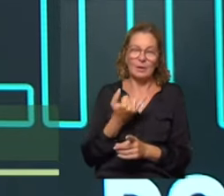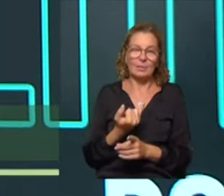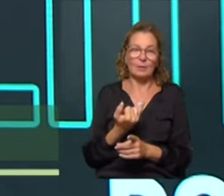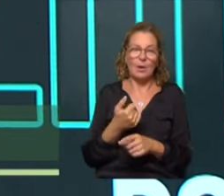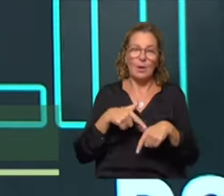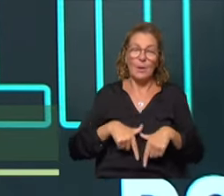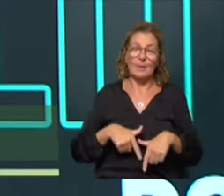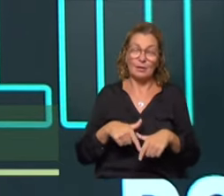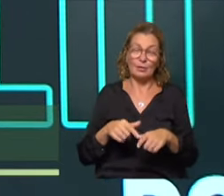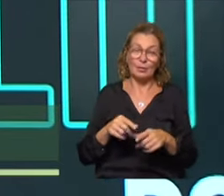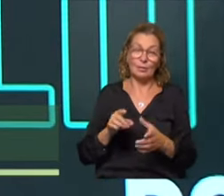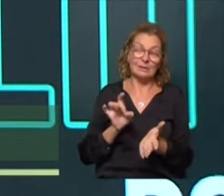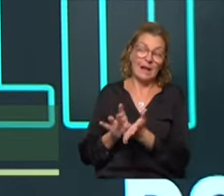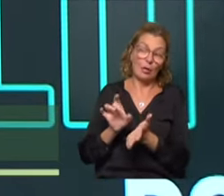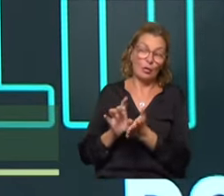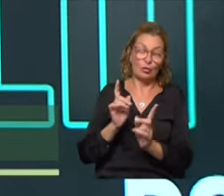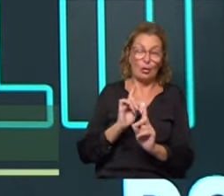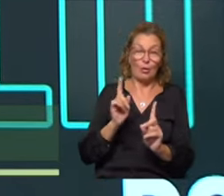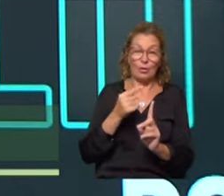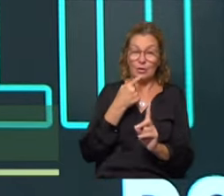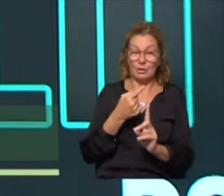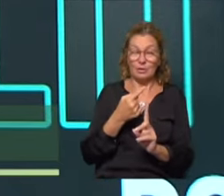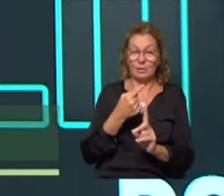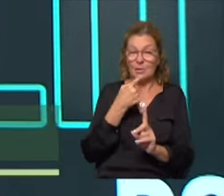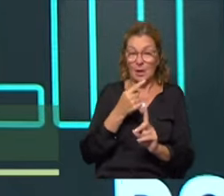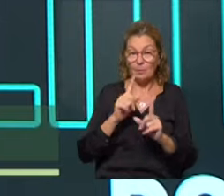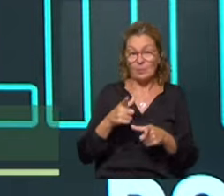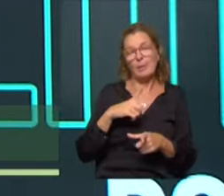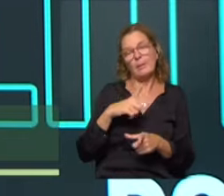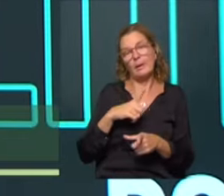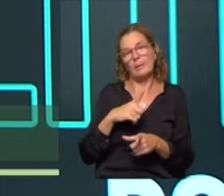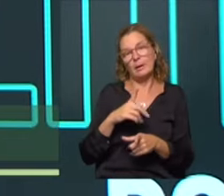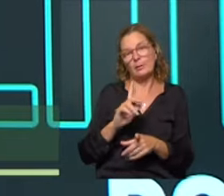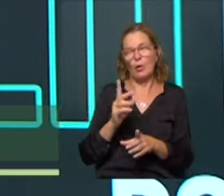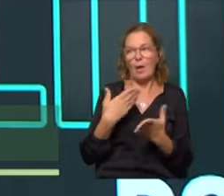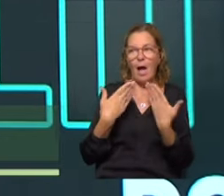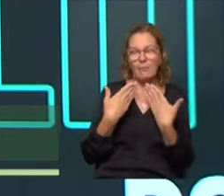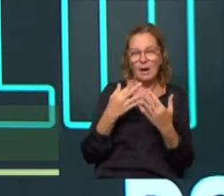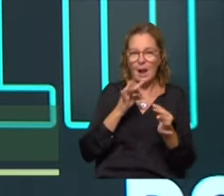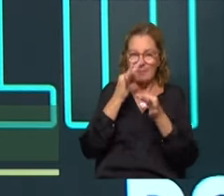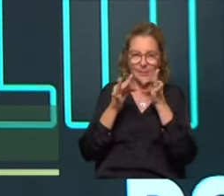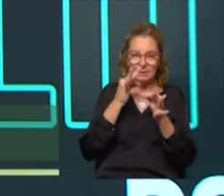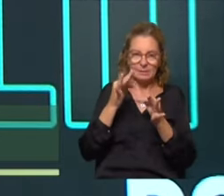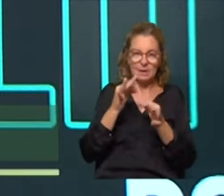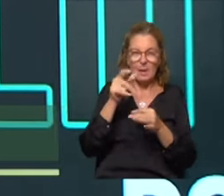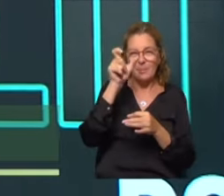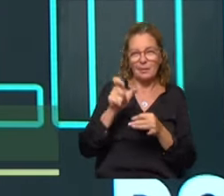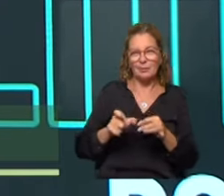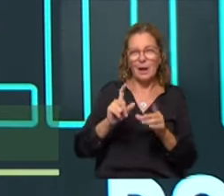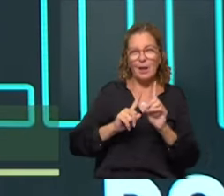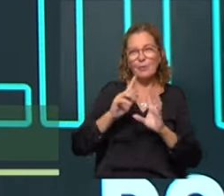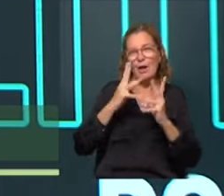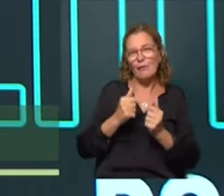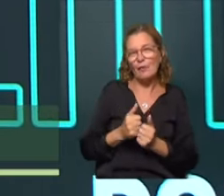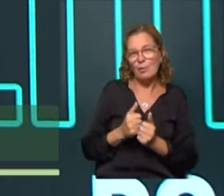los ministros cesados en ningún momento. Digamos, también esperable que no se pusiera a mencionar a gente que de alguna forma